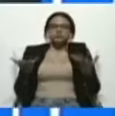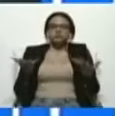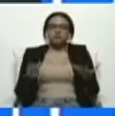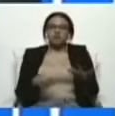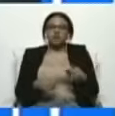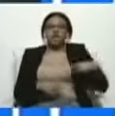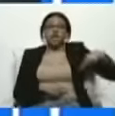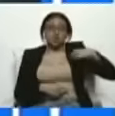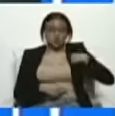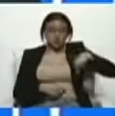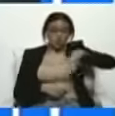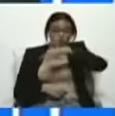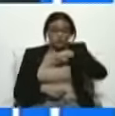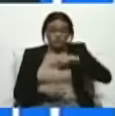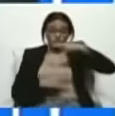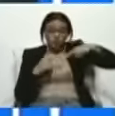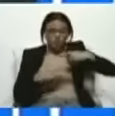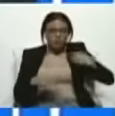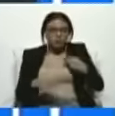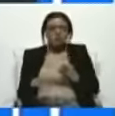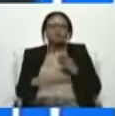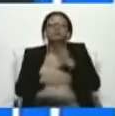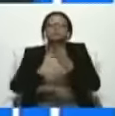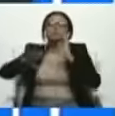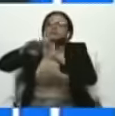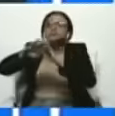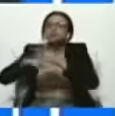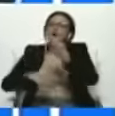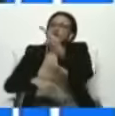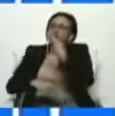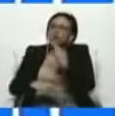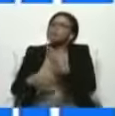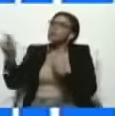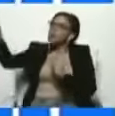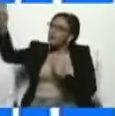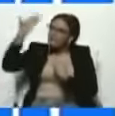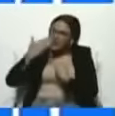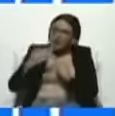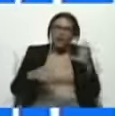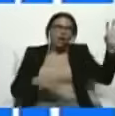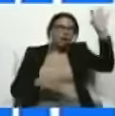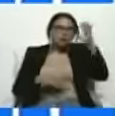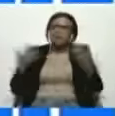diálogo, consideramos la posibilidad de que se invitara a la Unión Europea.